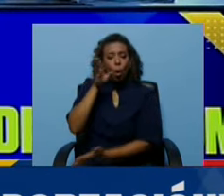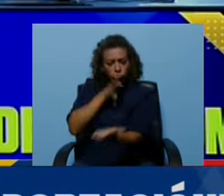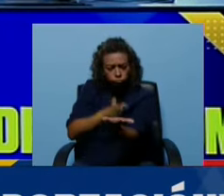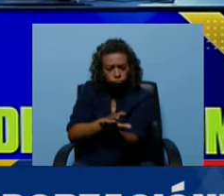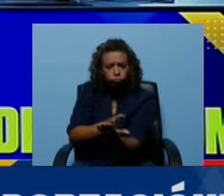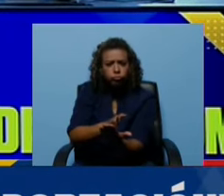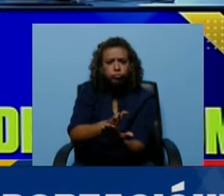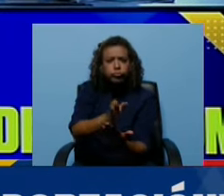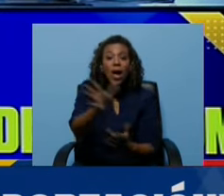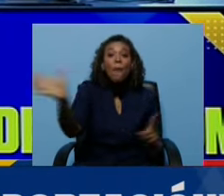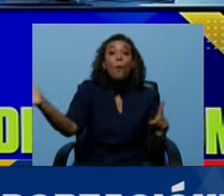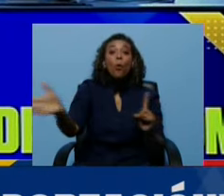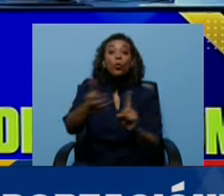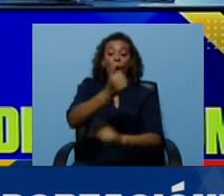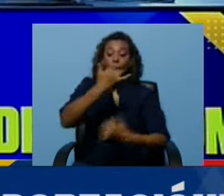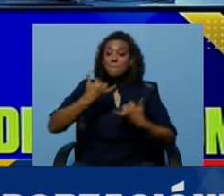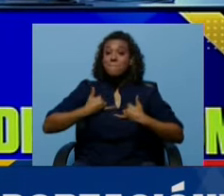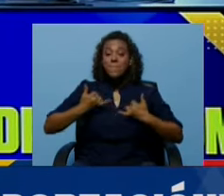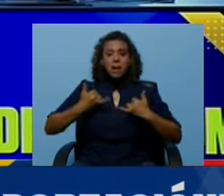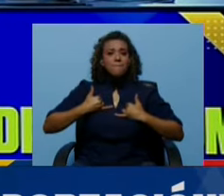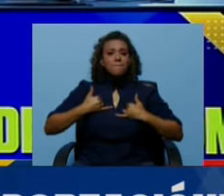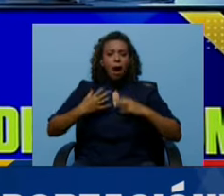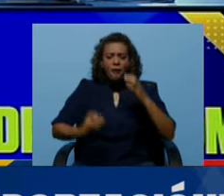encontrado nuestra ruta,